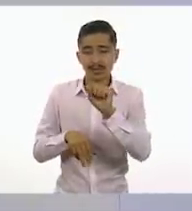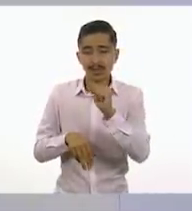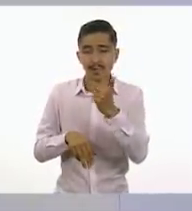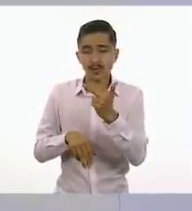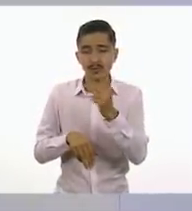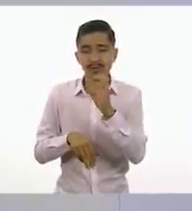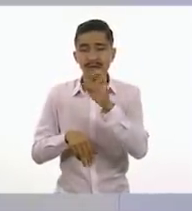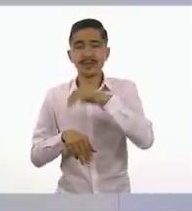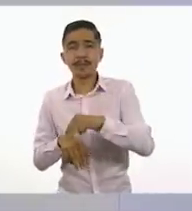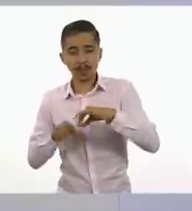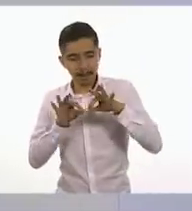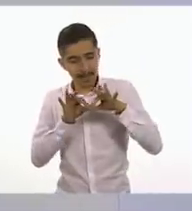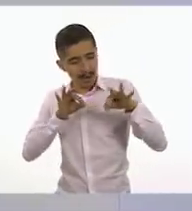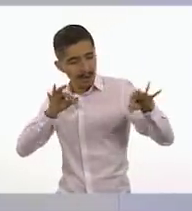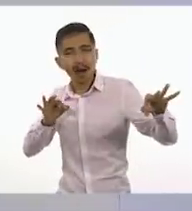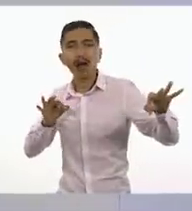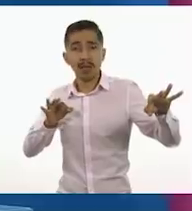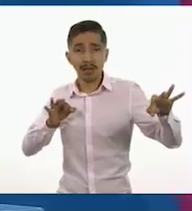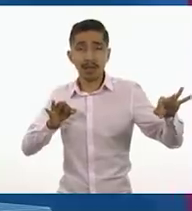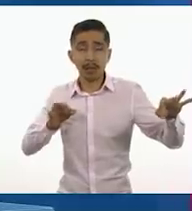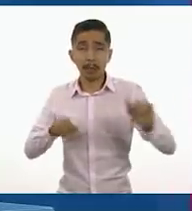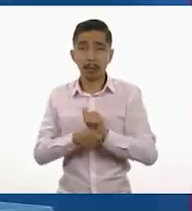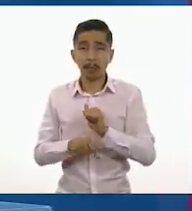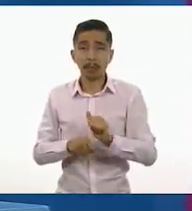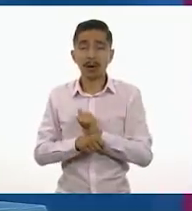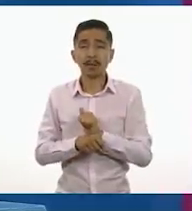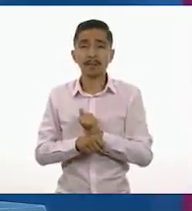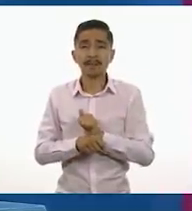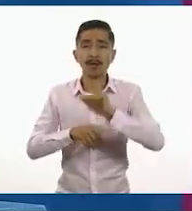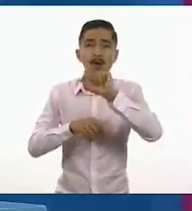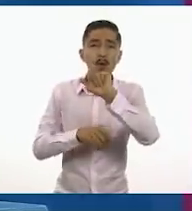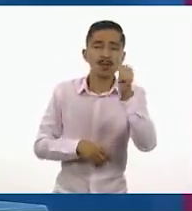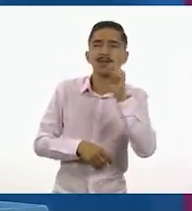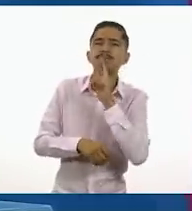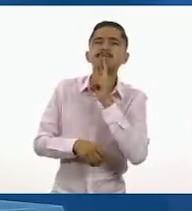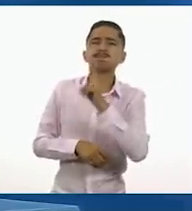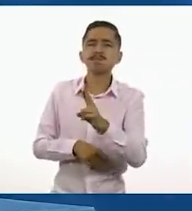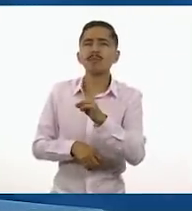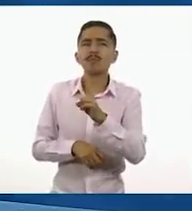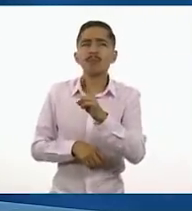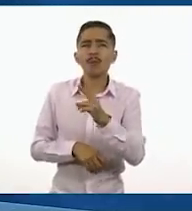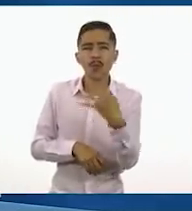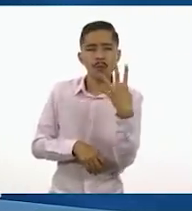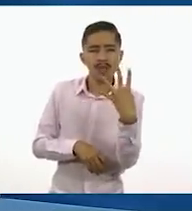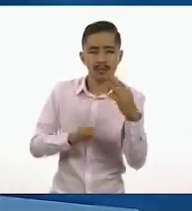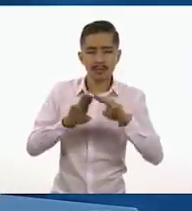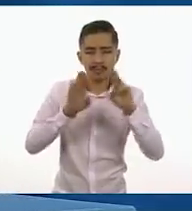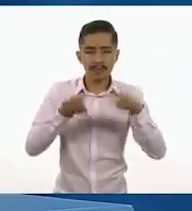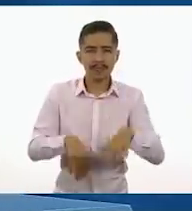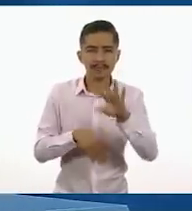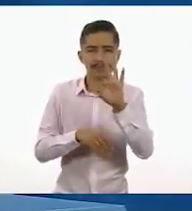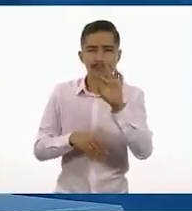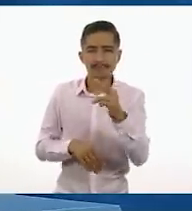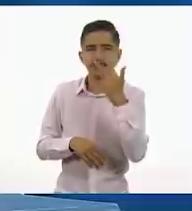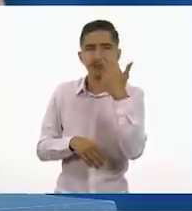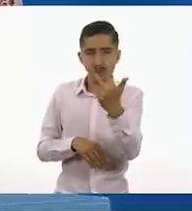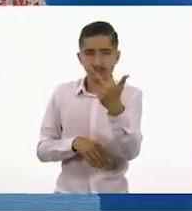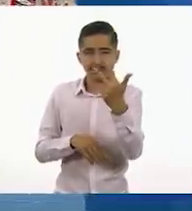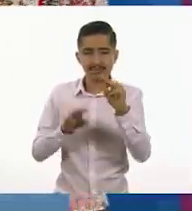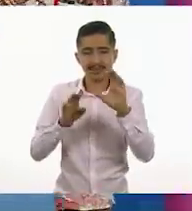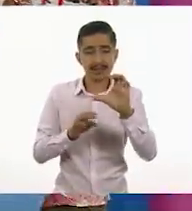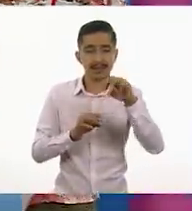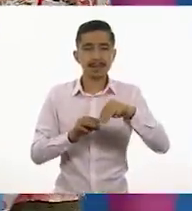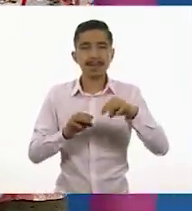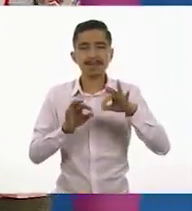Ajá. Y entonces en el resultado del otro ejercicio que seleccionamos serían 4 metros con 48 centímetros. Así